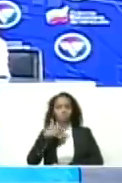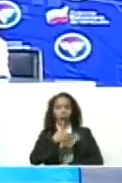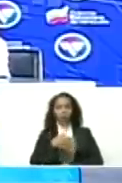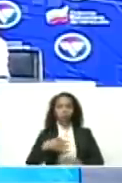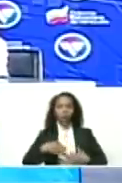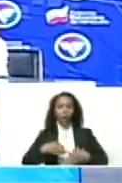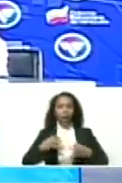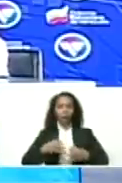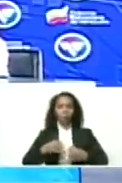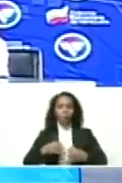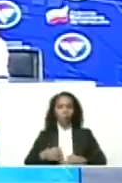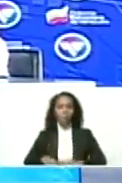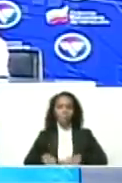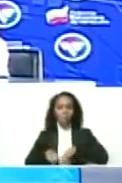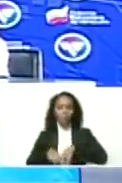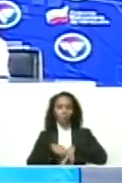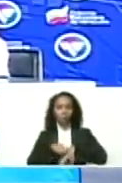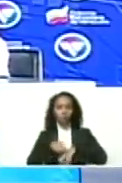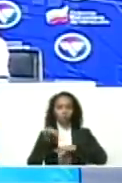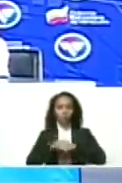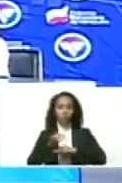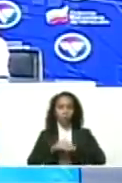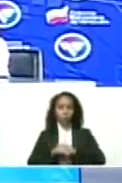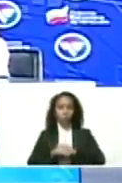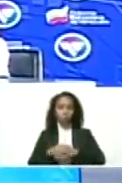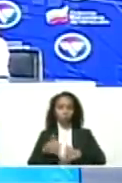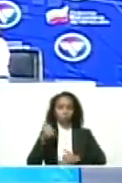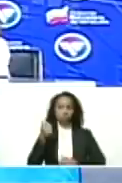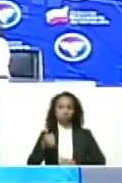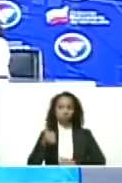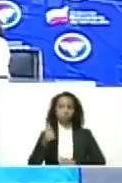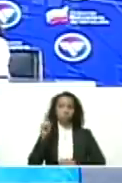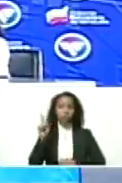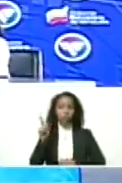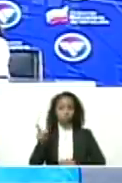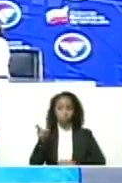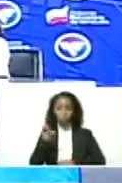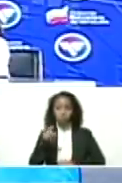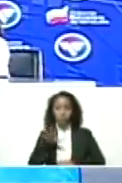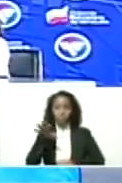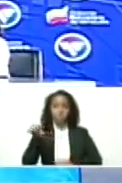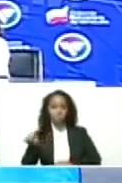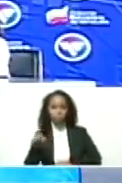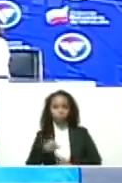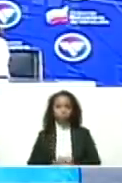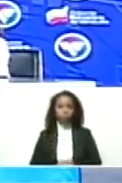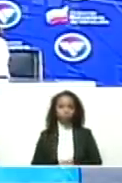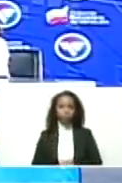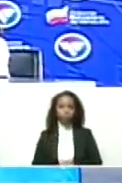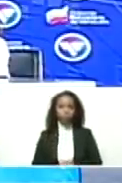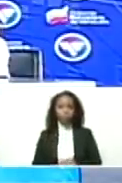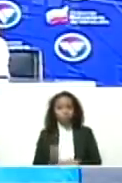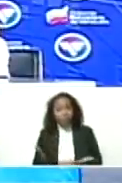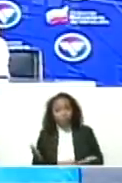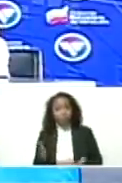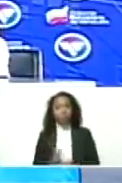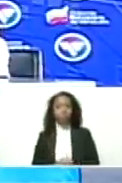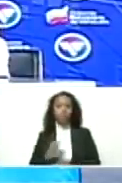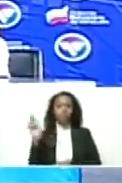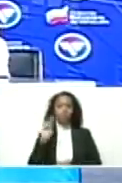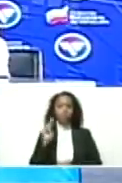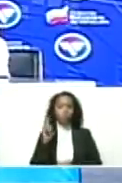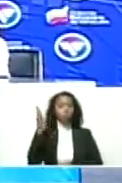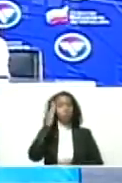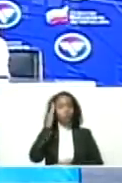camisa, un pantalón, un zapato es de calidad. Y eso es lo que busca. Ah, el venezolano